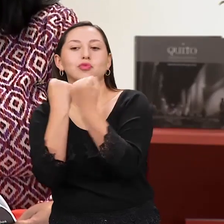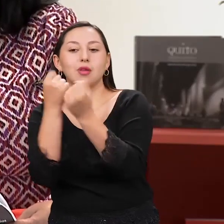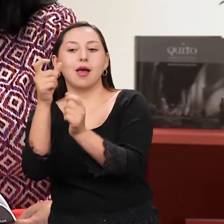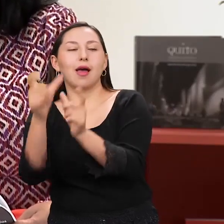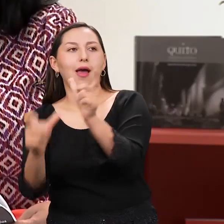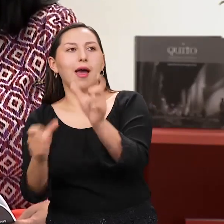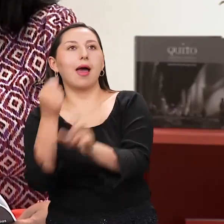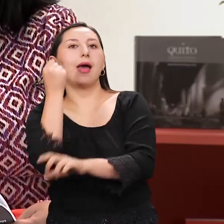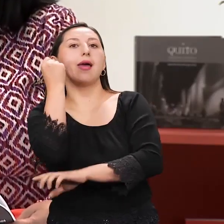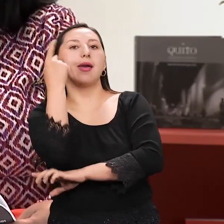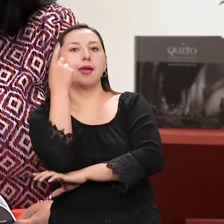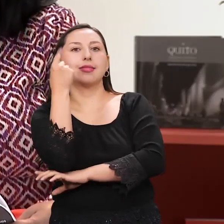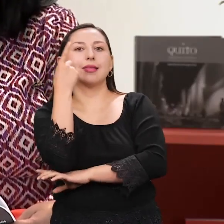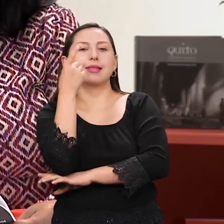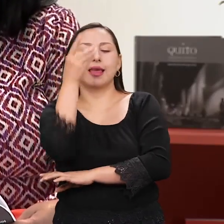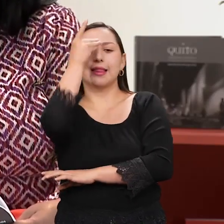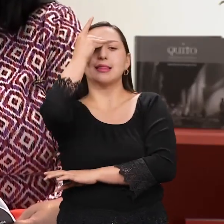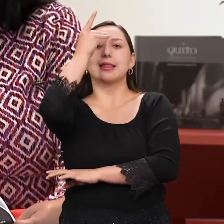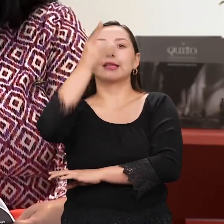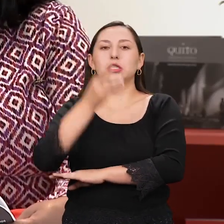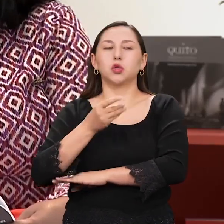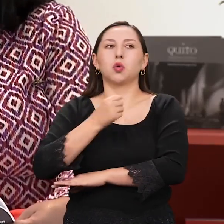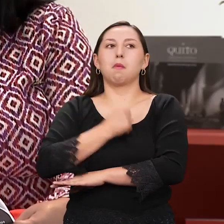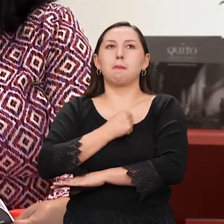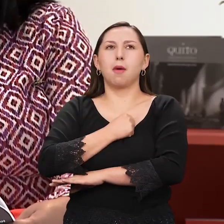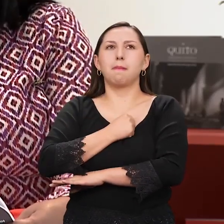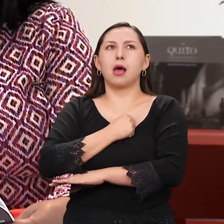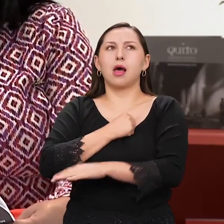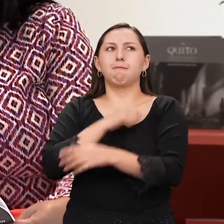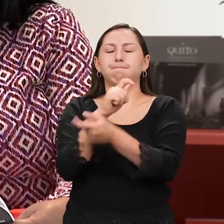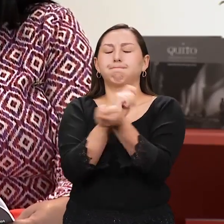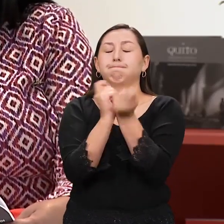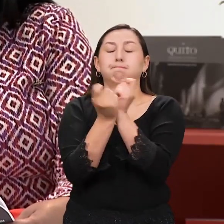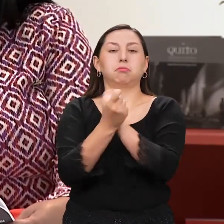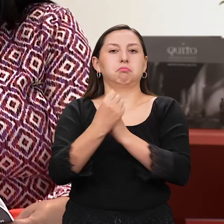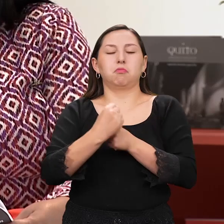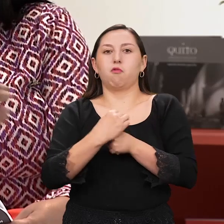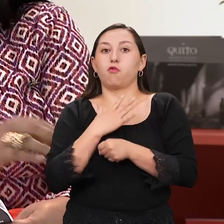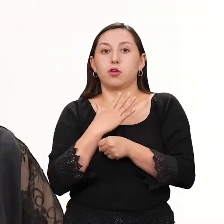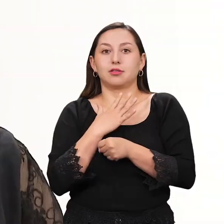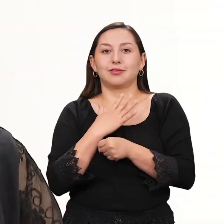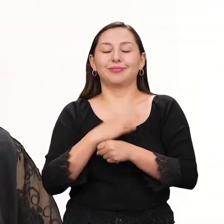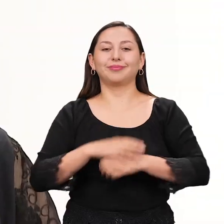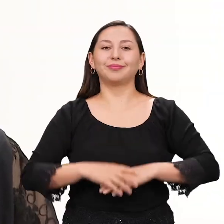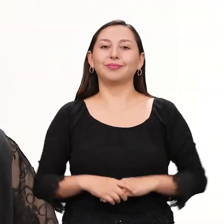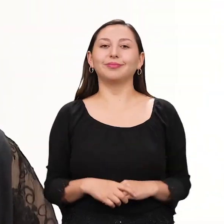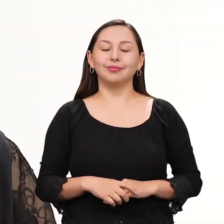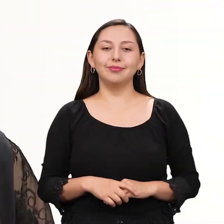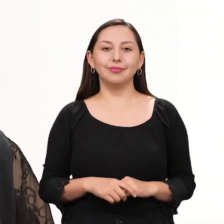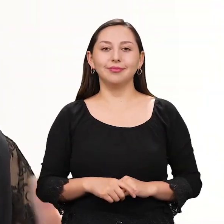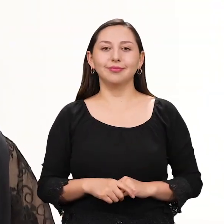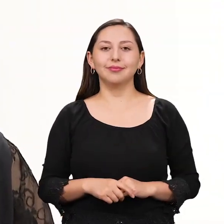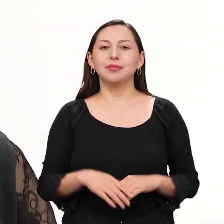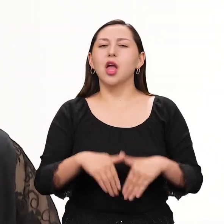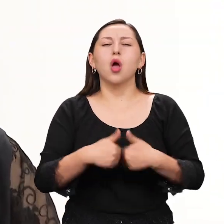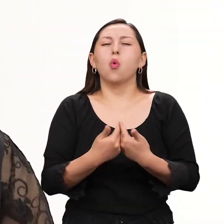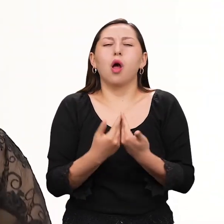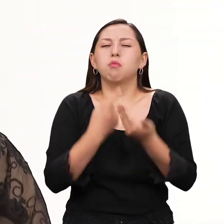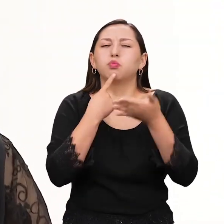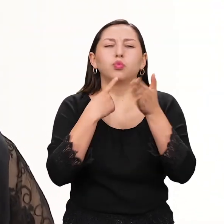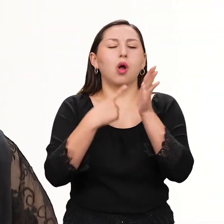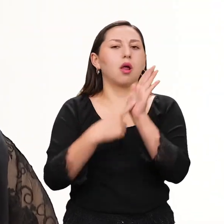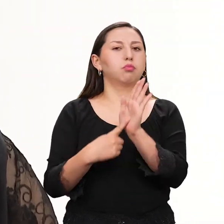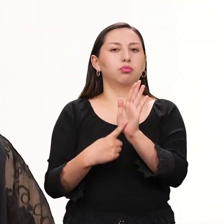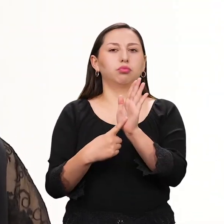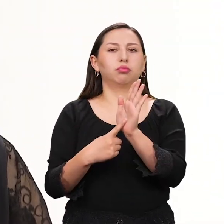se va afectando nuestras decisiones a través del uso de todos estos espacios. ¿Qué hallazgos podemos